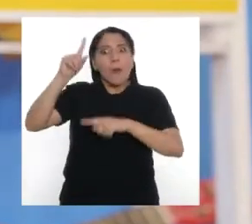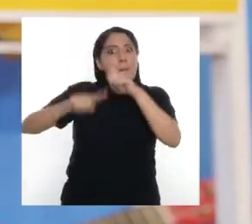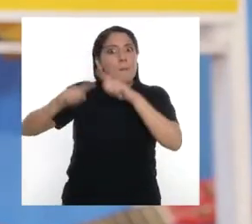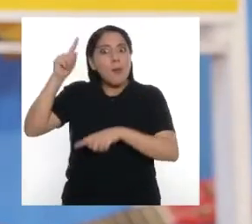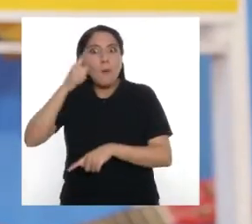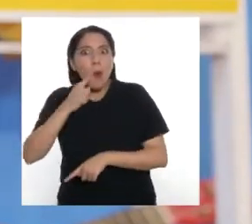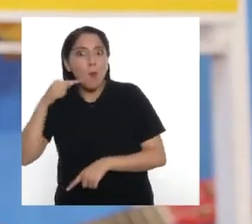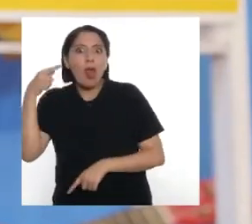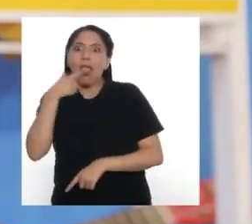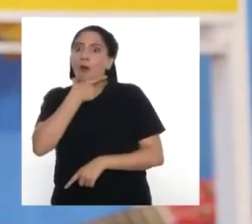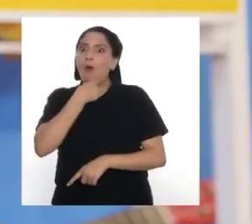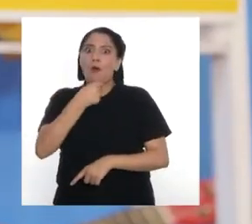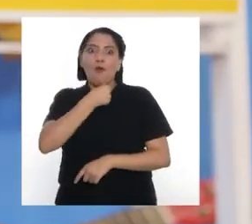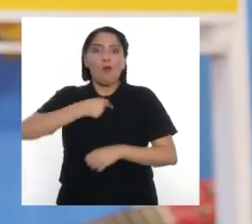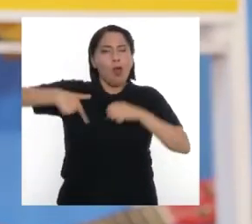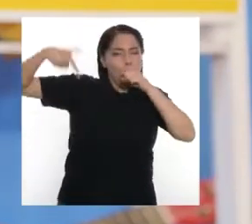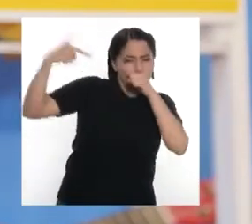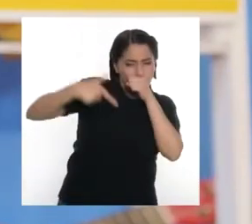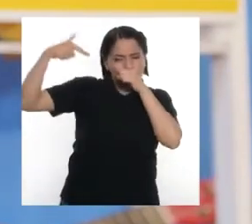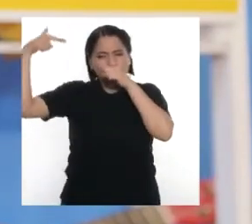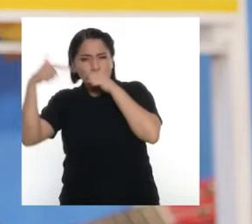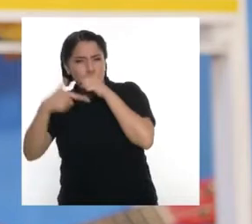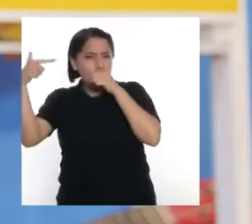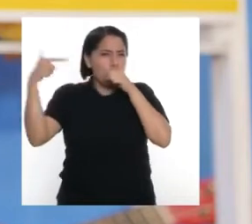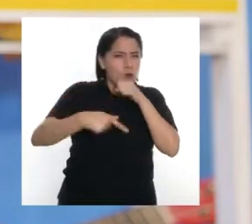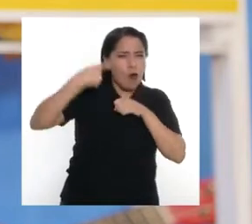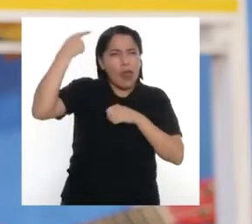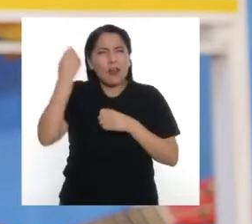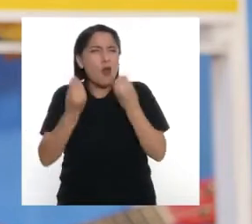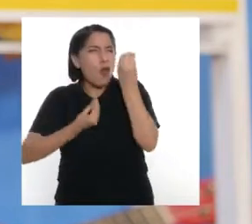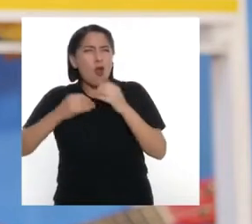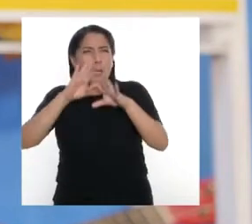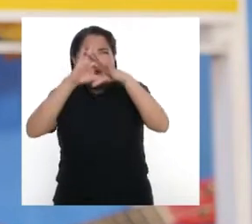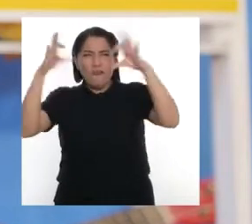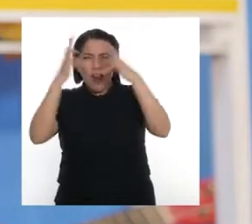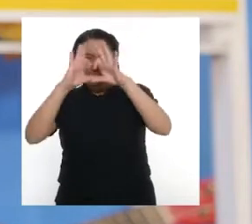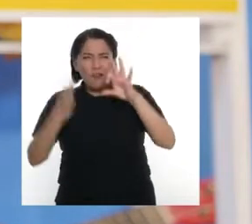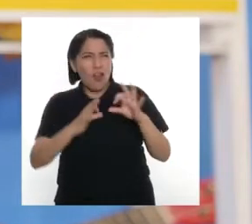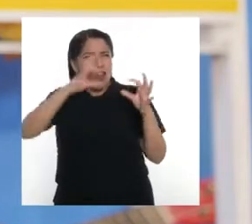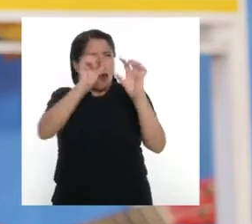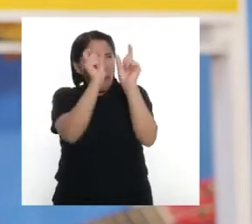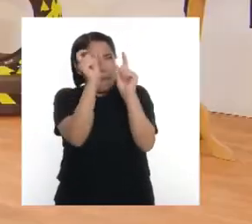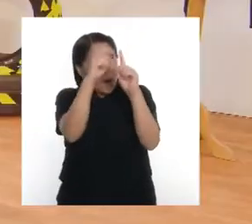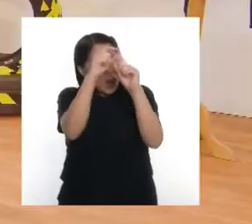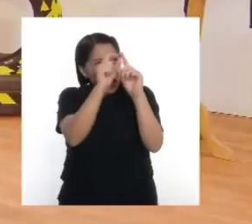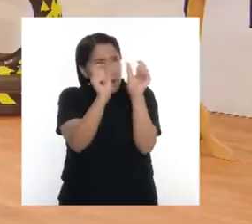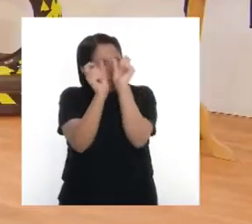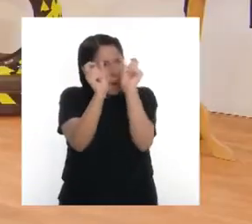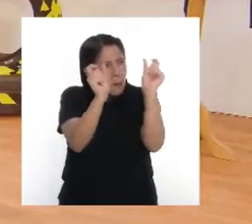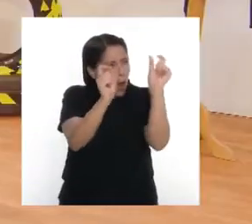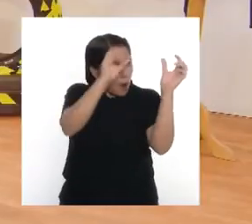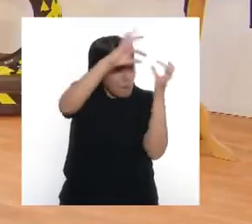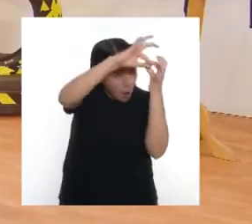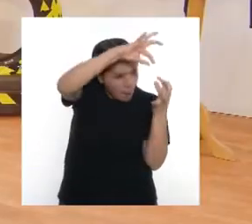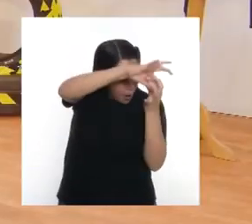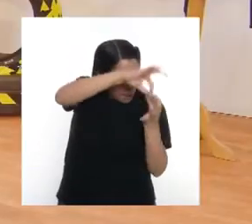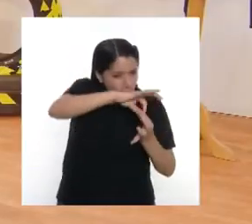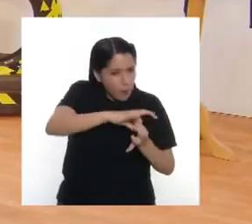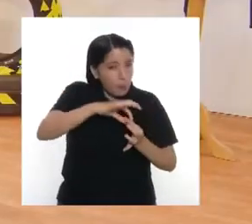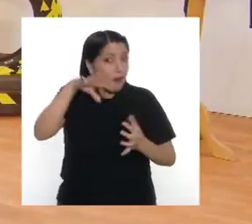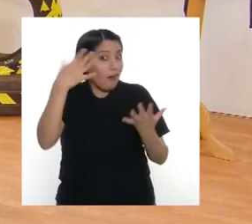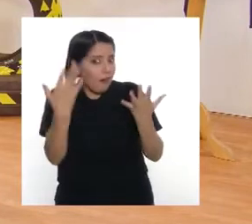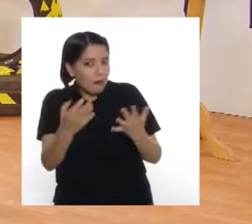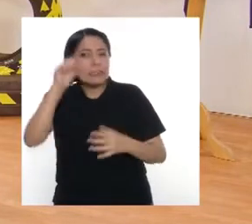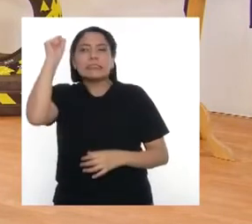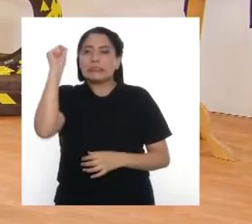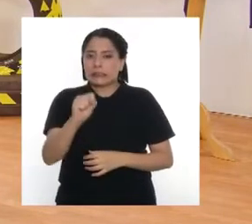que le encanta rapear. Creo que tienes que seguir un ritmo y decir frases que tengan rimas, ¿no? Bien. Como